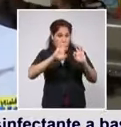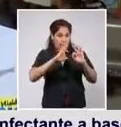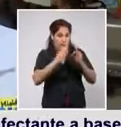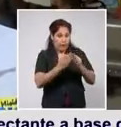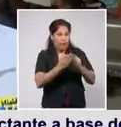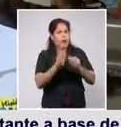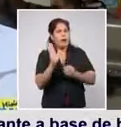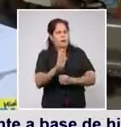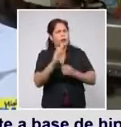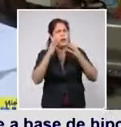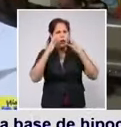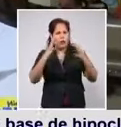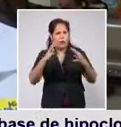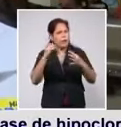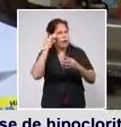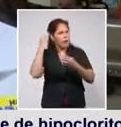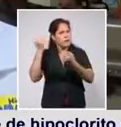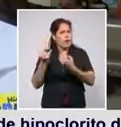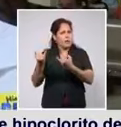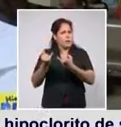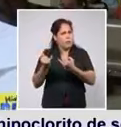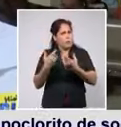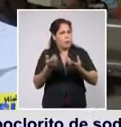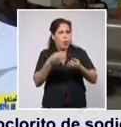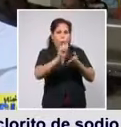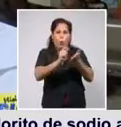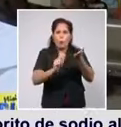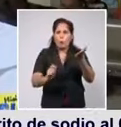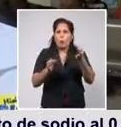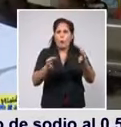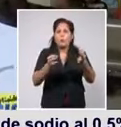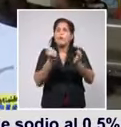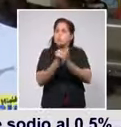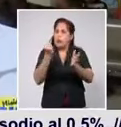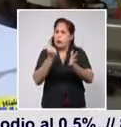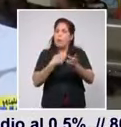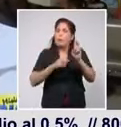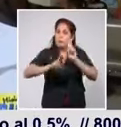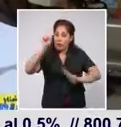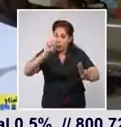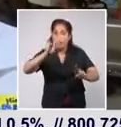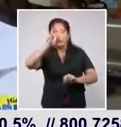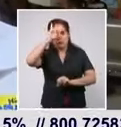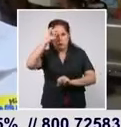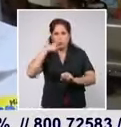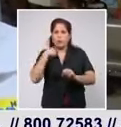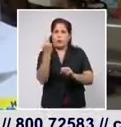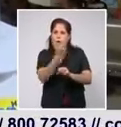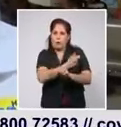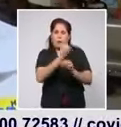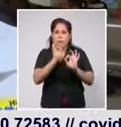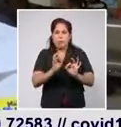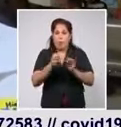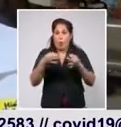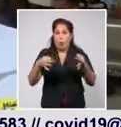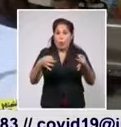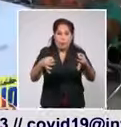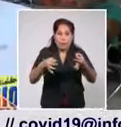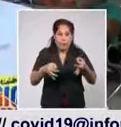consentimiento informado en el documento que ellos traen para nosotros, para recibir ahí la documentación de su